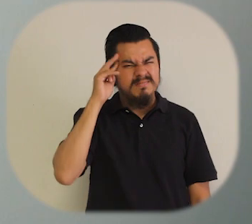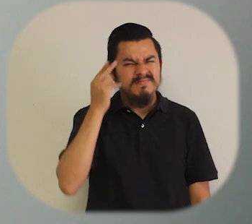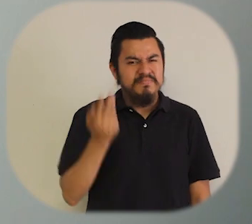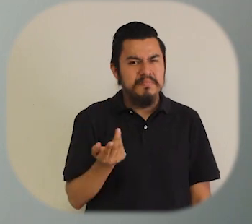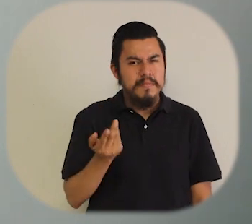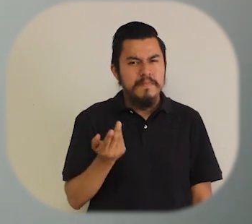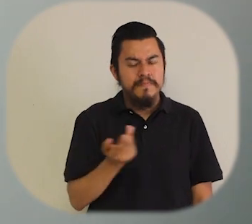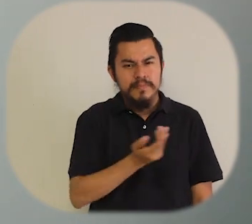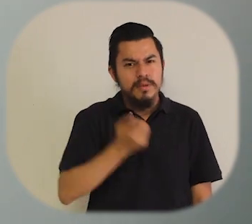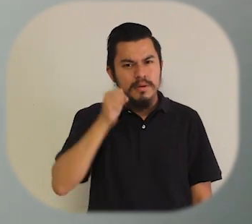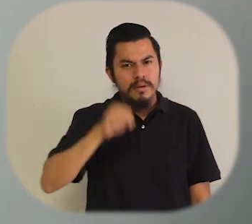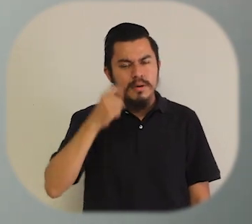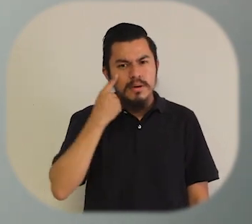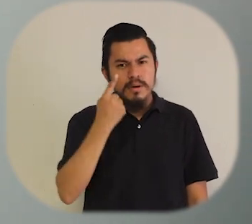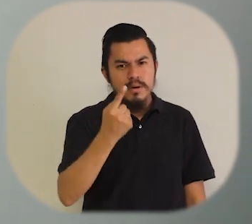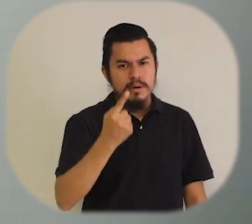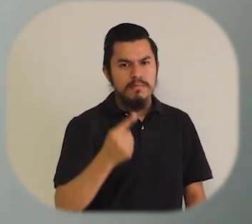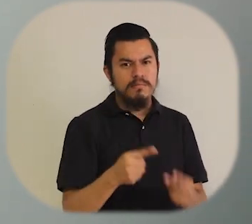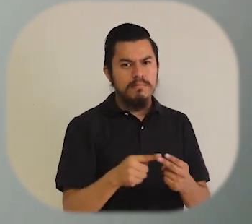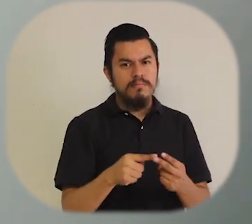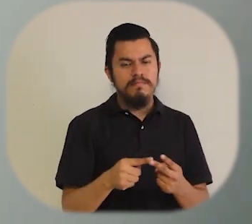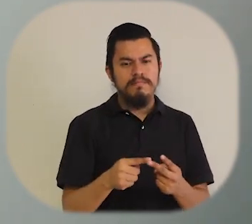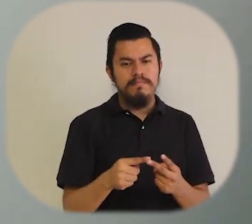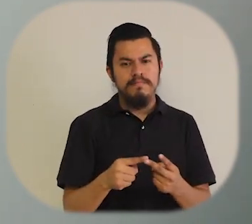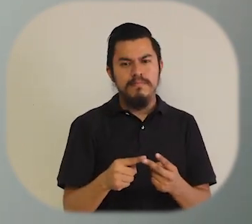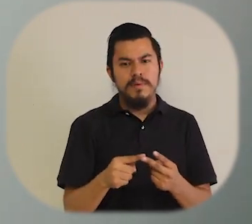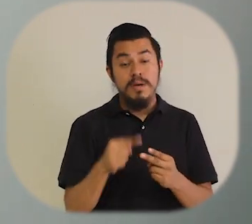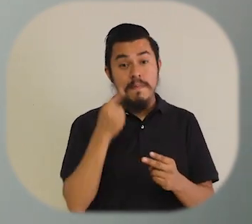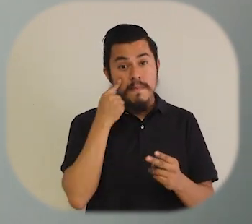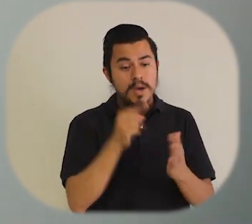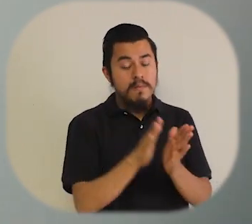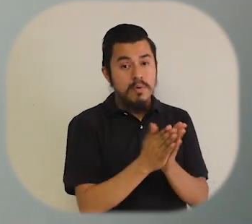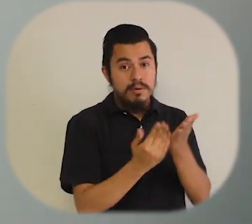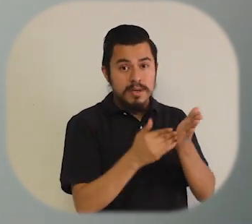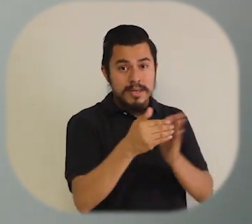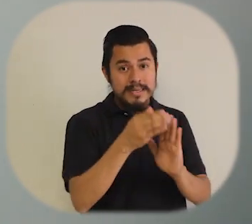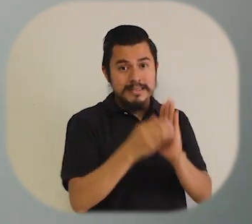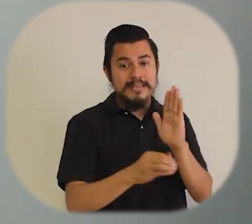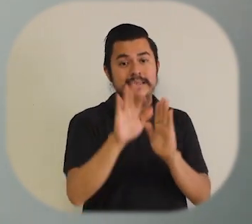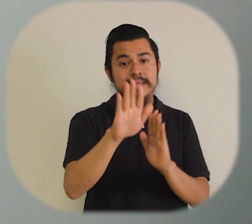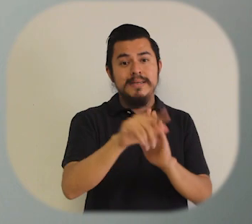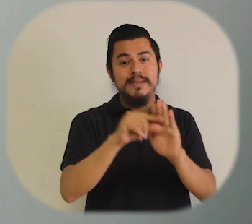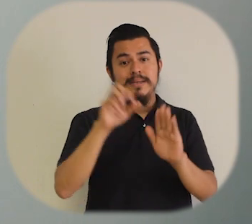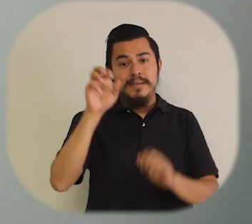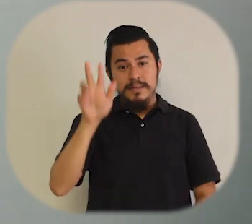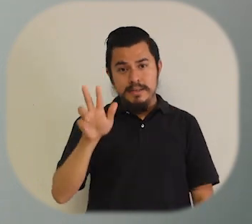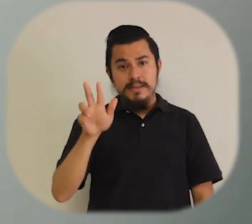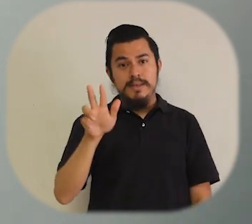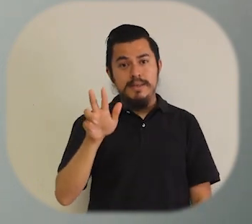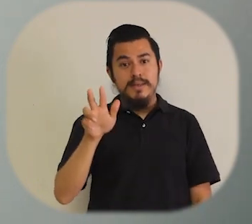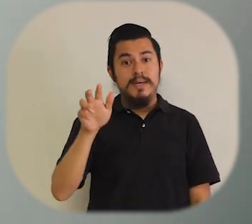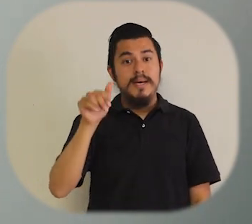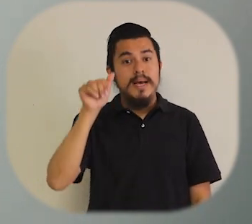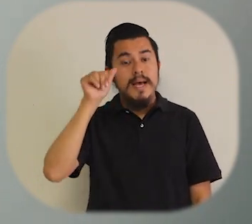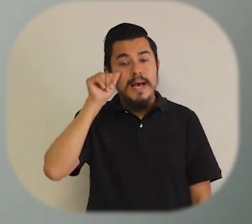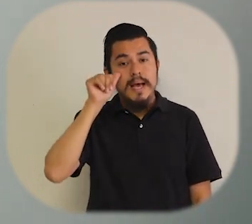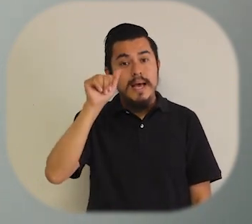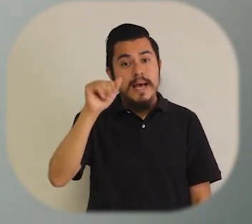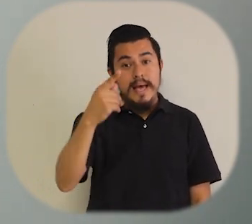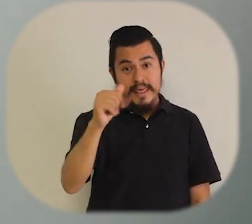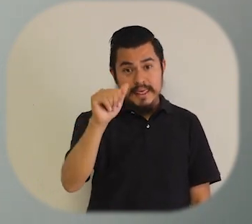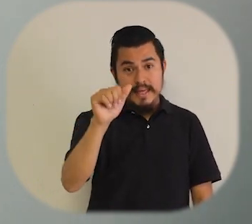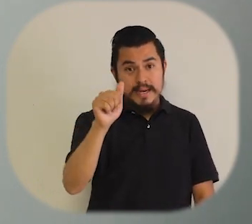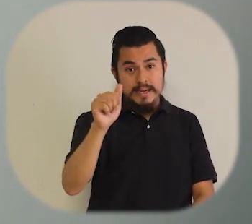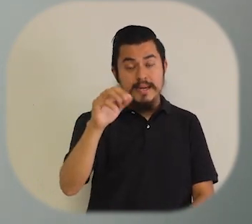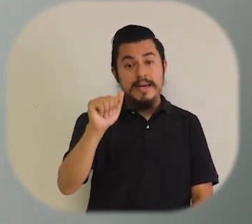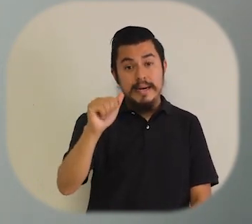podemos ver, así como lo dijimos un poco antes, en Génesis 5:3 expresa así que Adán a los 130 años